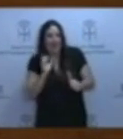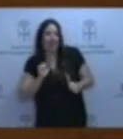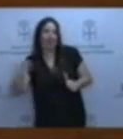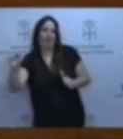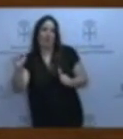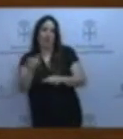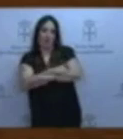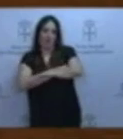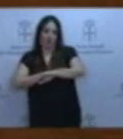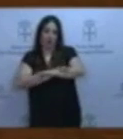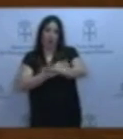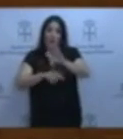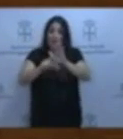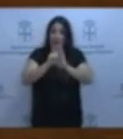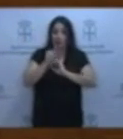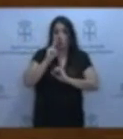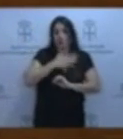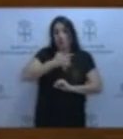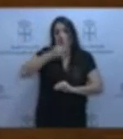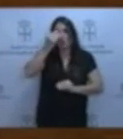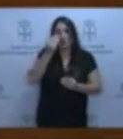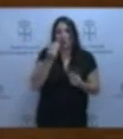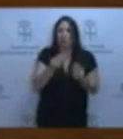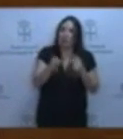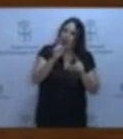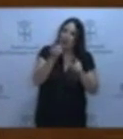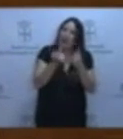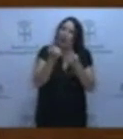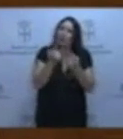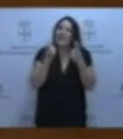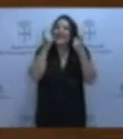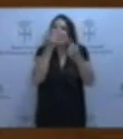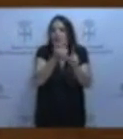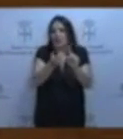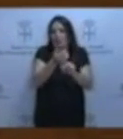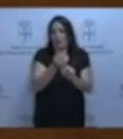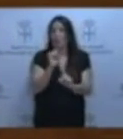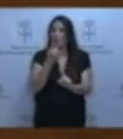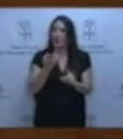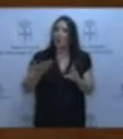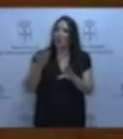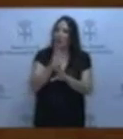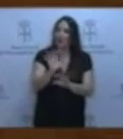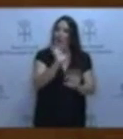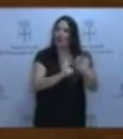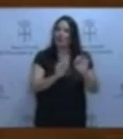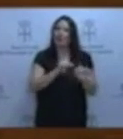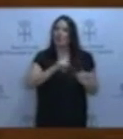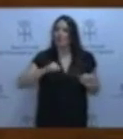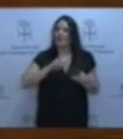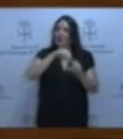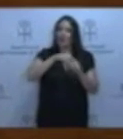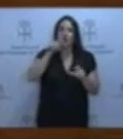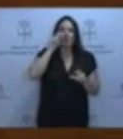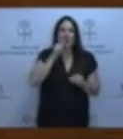Esta ley, desde nuestro punto de vista, intenta solucionar algunos de los problemas. En primer lugar, plantea un organismo independiente formado por 3 inspectores anticorrupción